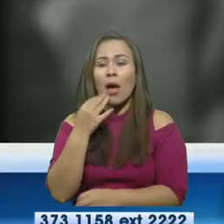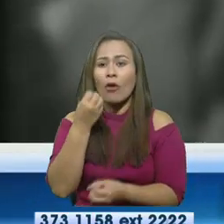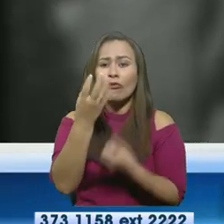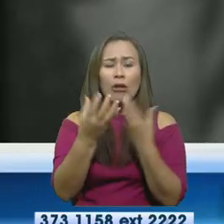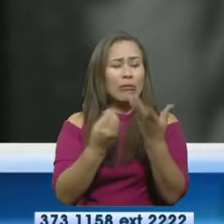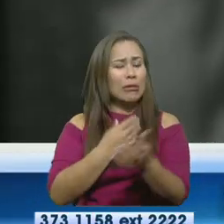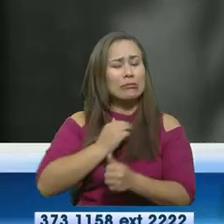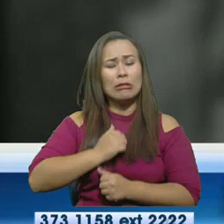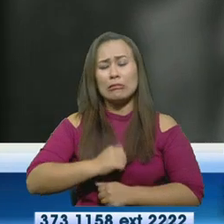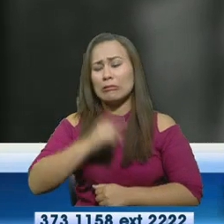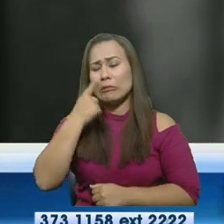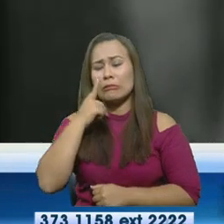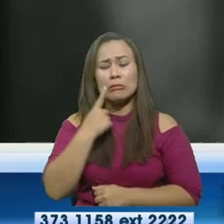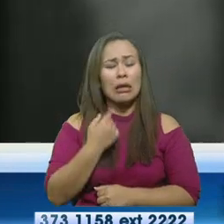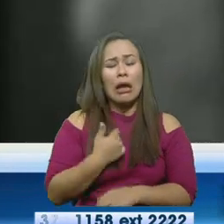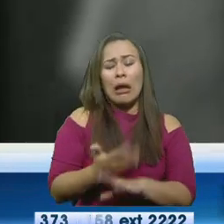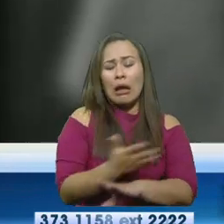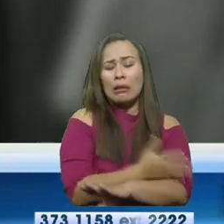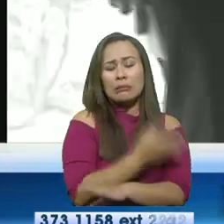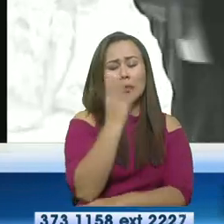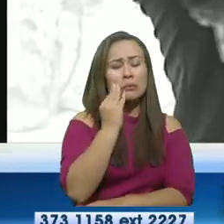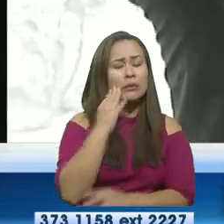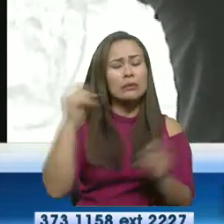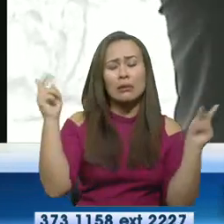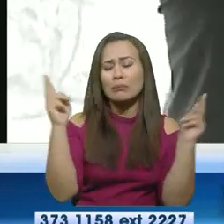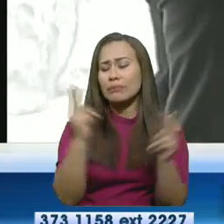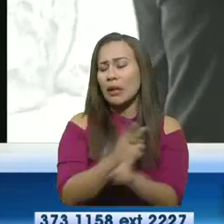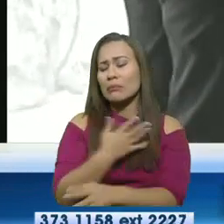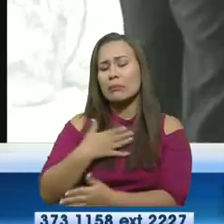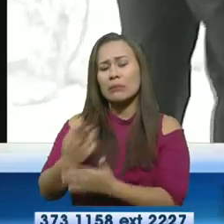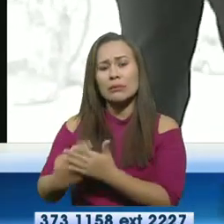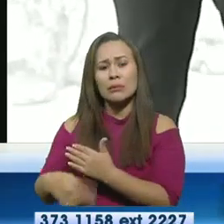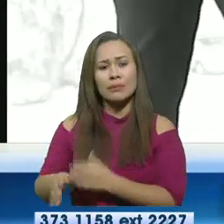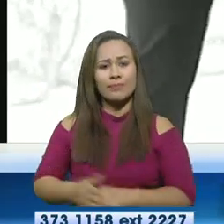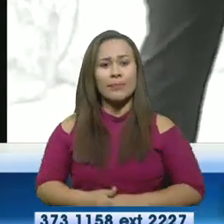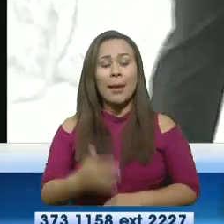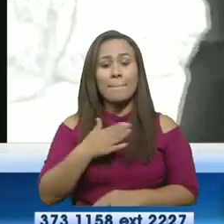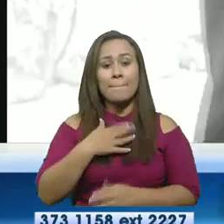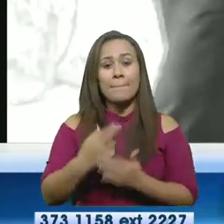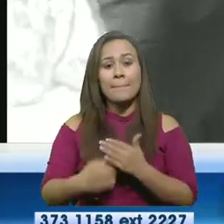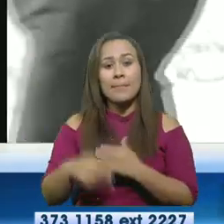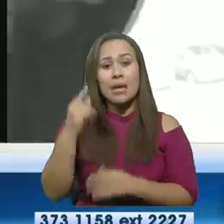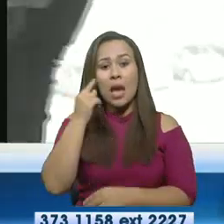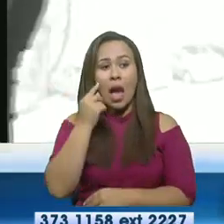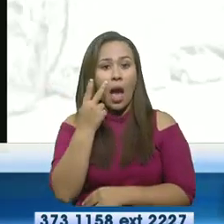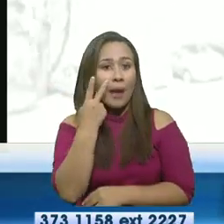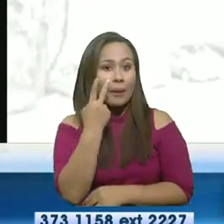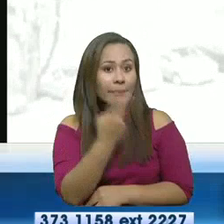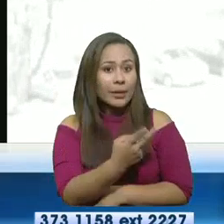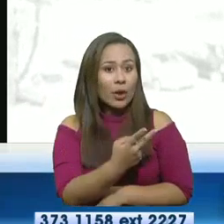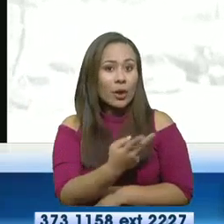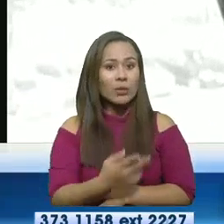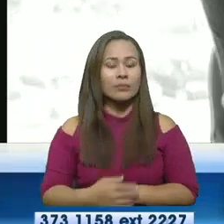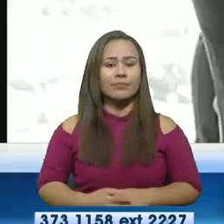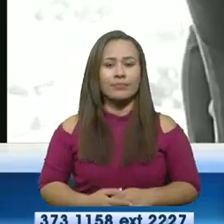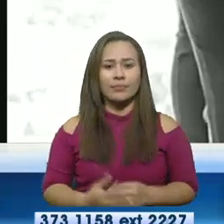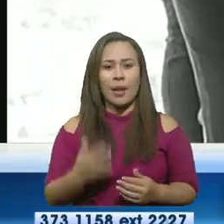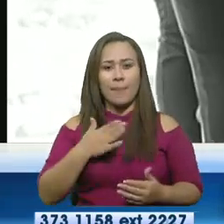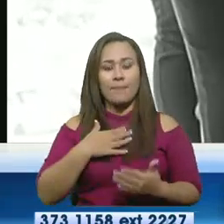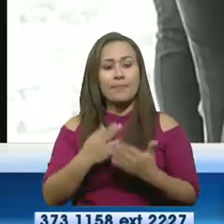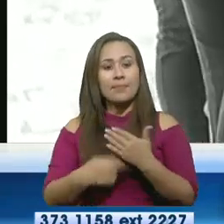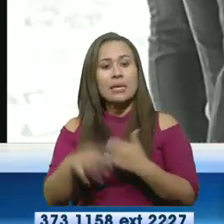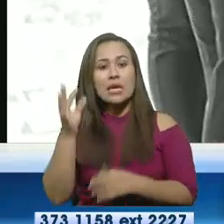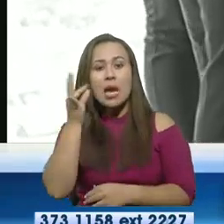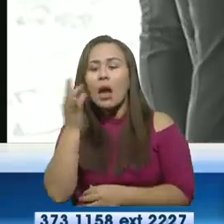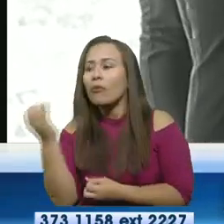aterrados parte de lo que habrían experimentado sus hijos. Mi hija habló, entonces, de hecho, ahora que ya puse la denuncia